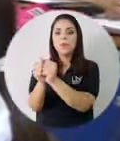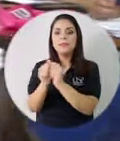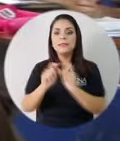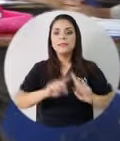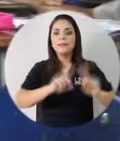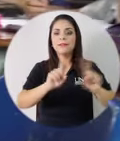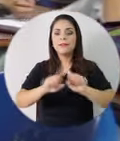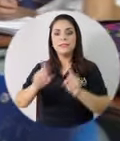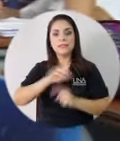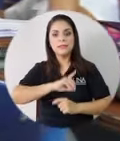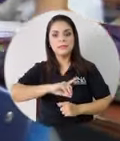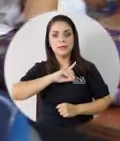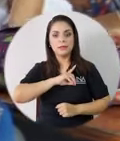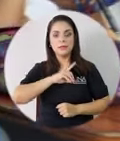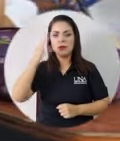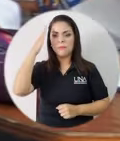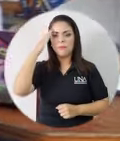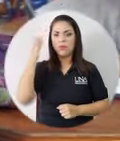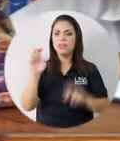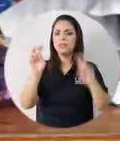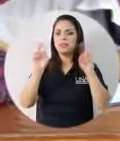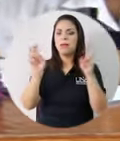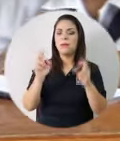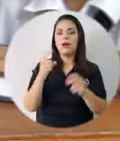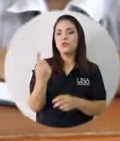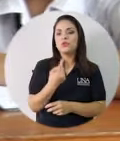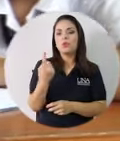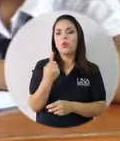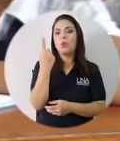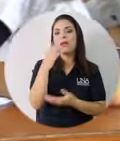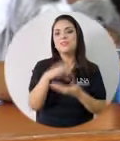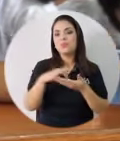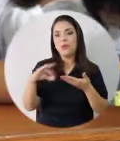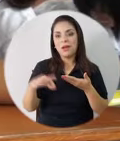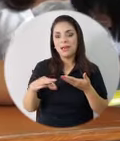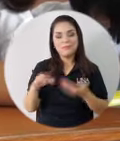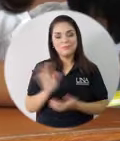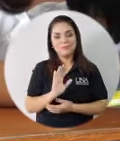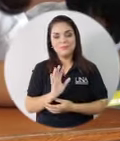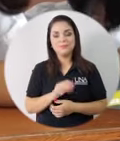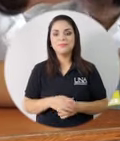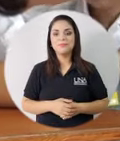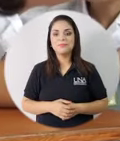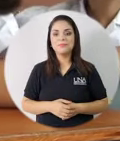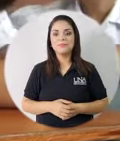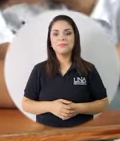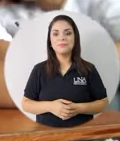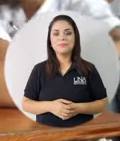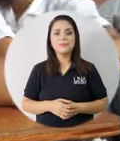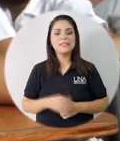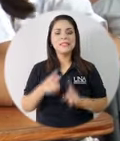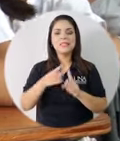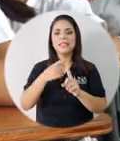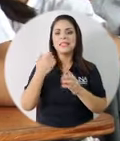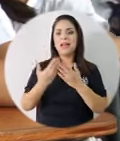interdisciplinariedad, porque el tema no es solamente de una escuela, sino